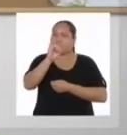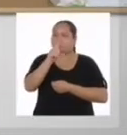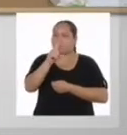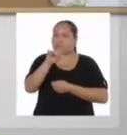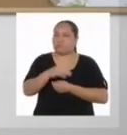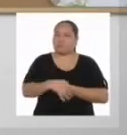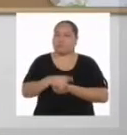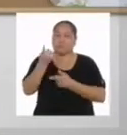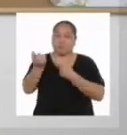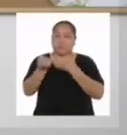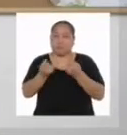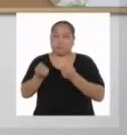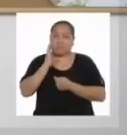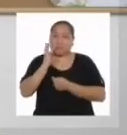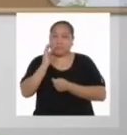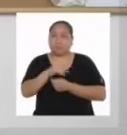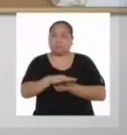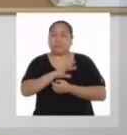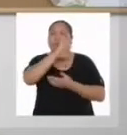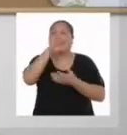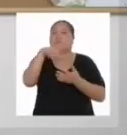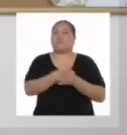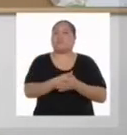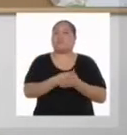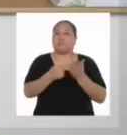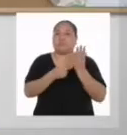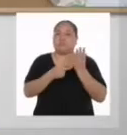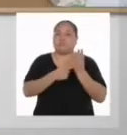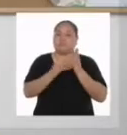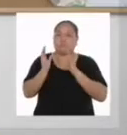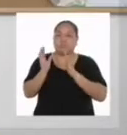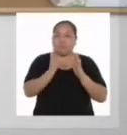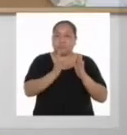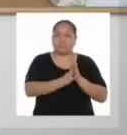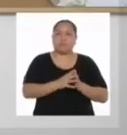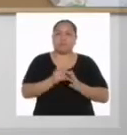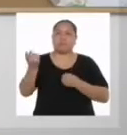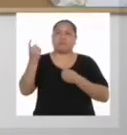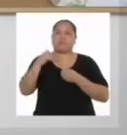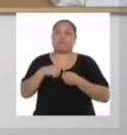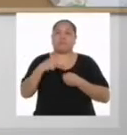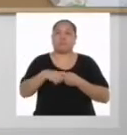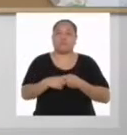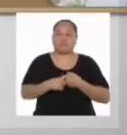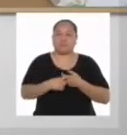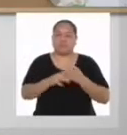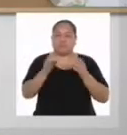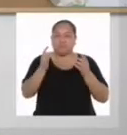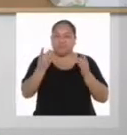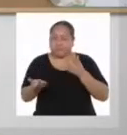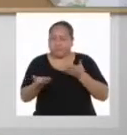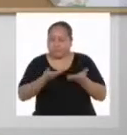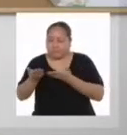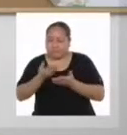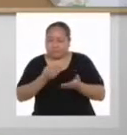manejo de residuos sólidos es toda actividad técnica operativa que involucre